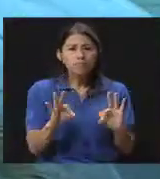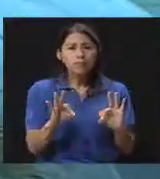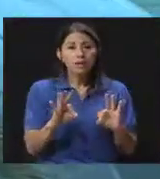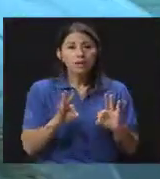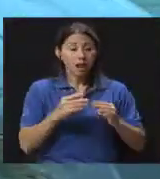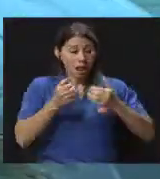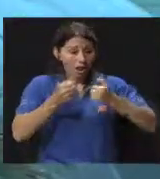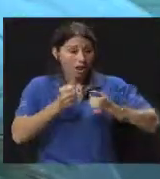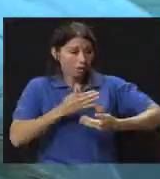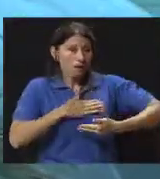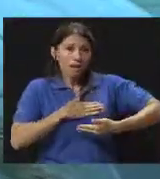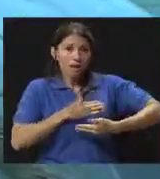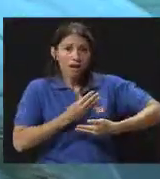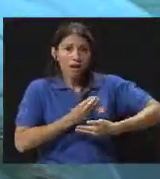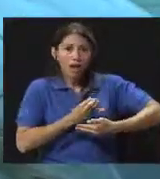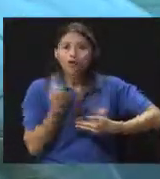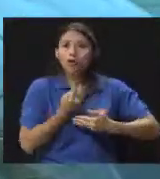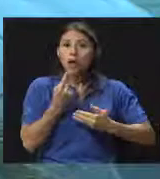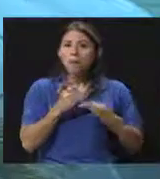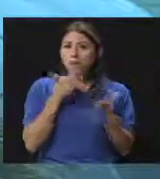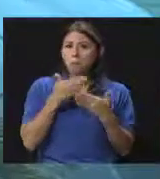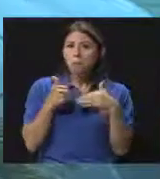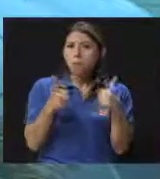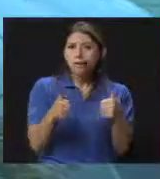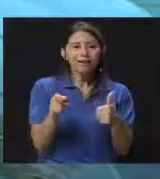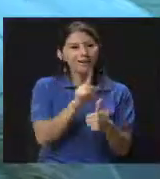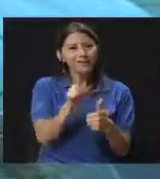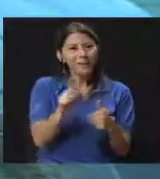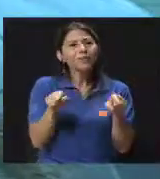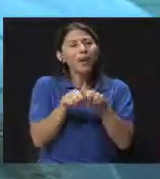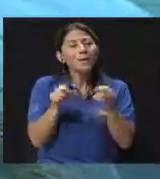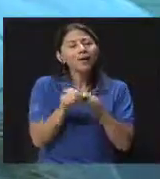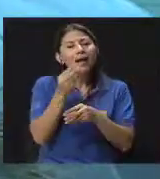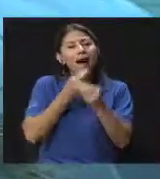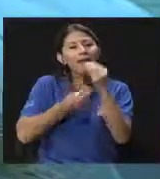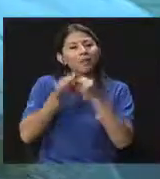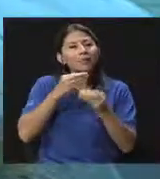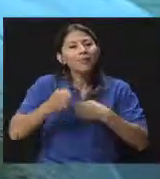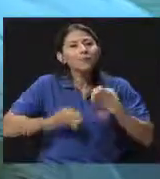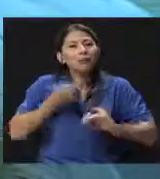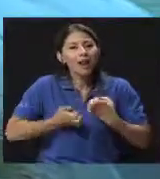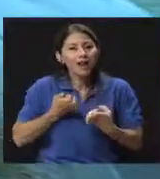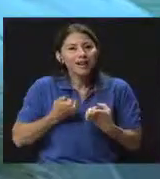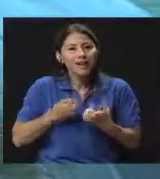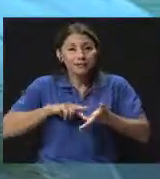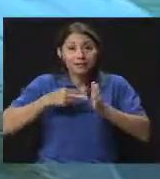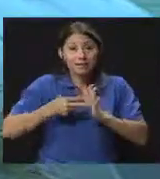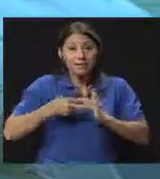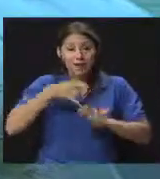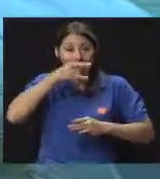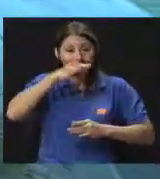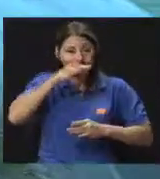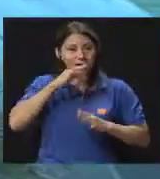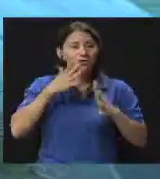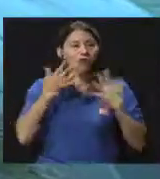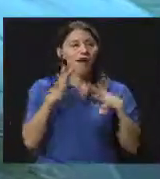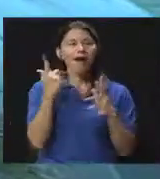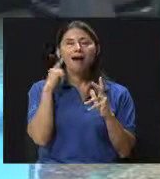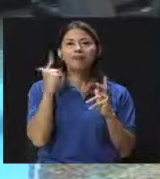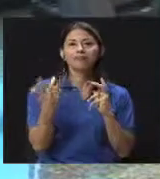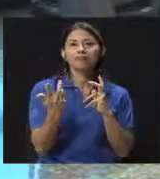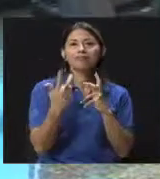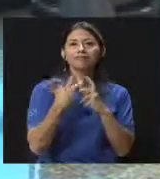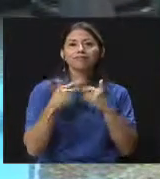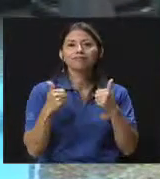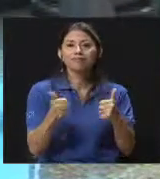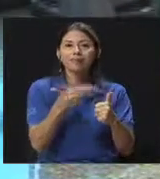una fuente rica de nutrientes, sino también es un alimento emocional que va a lograr que el niño se adapte de la mejor manera al medio externo.